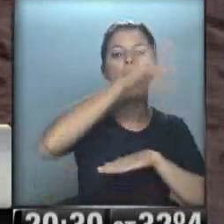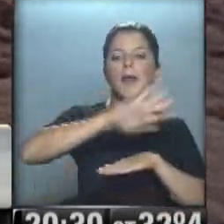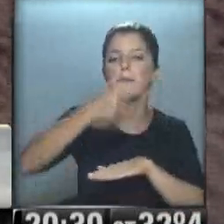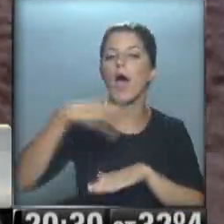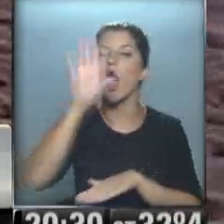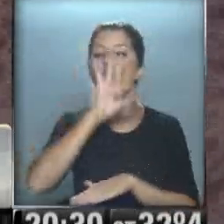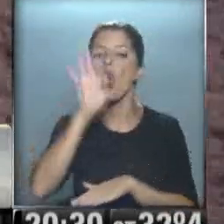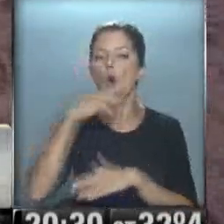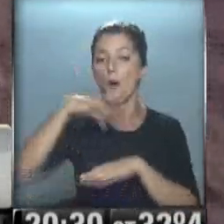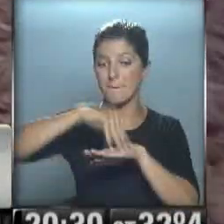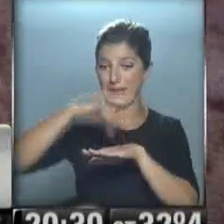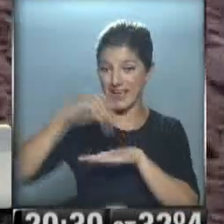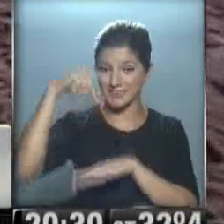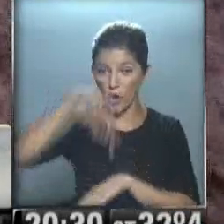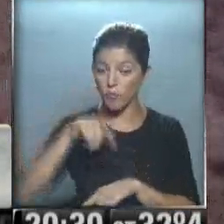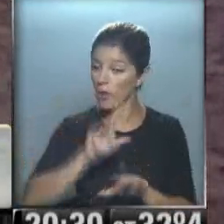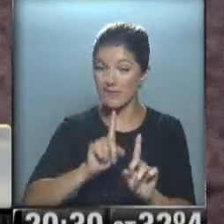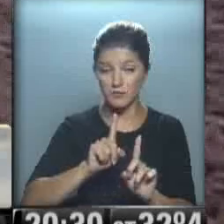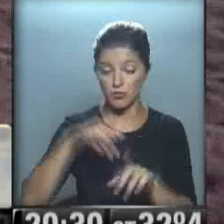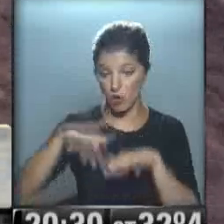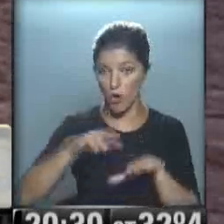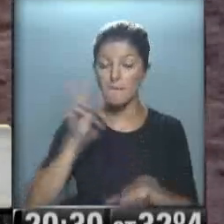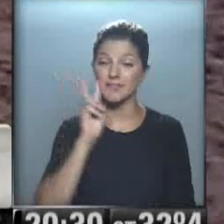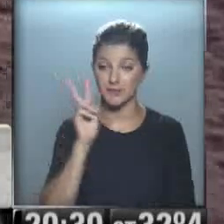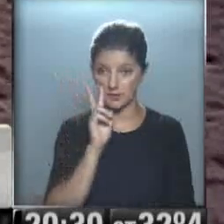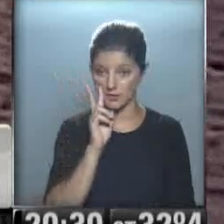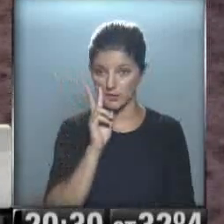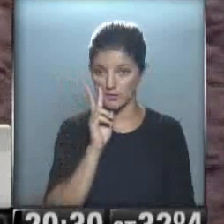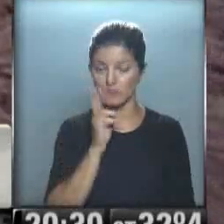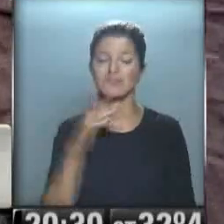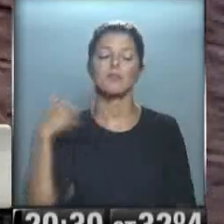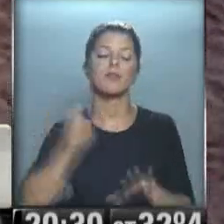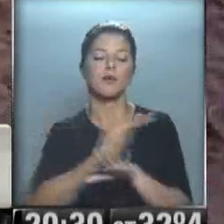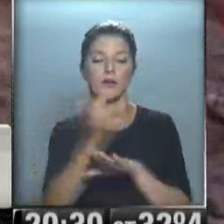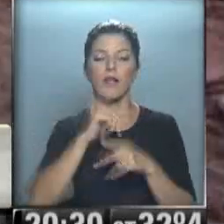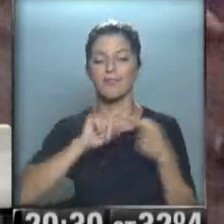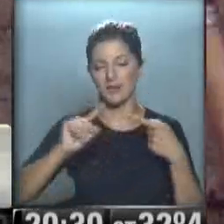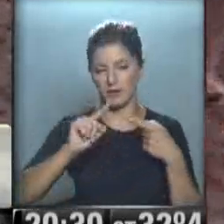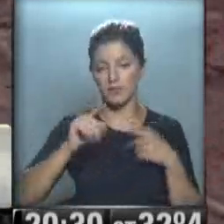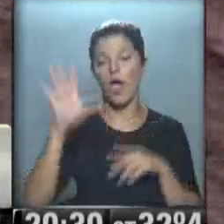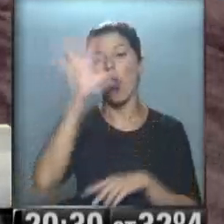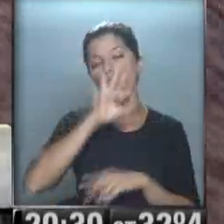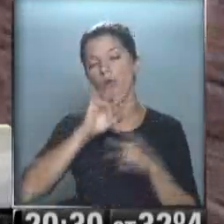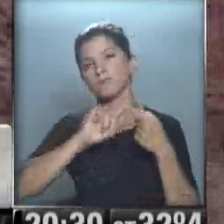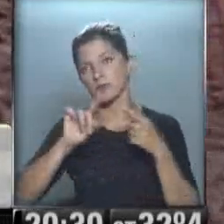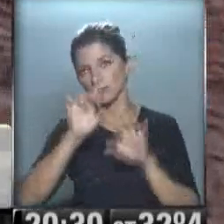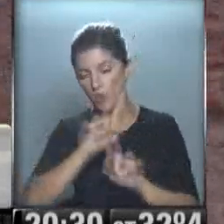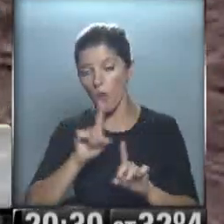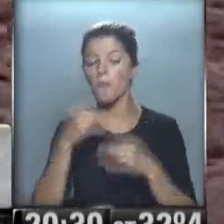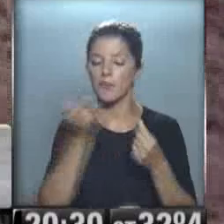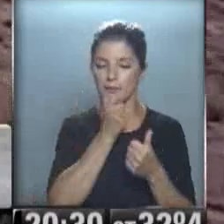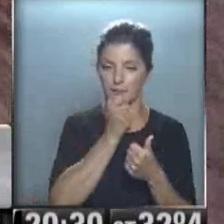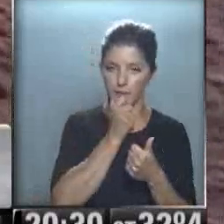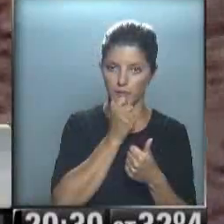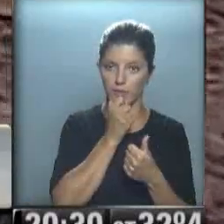que ocurrió hoy en Villa gessel y puede en general provocar lesiones directas o indirectas que pueden ser las